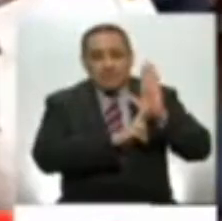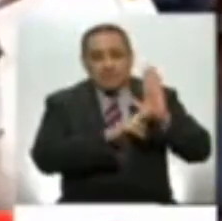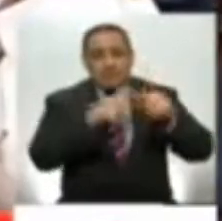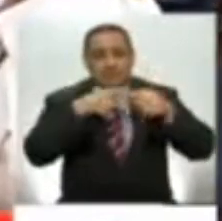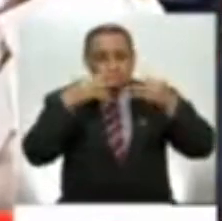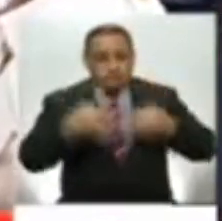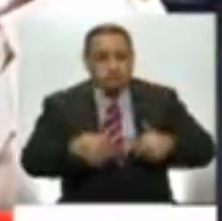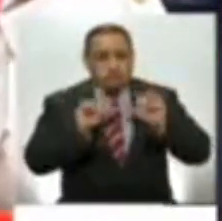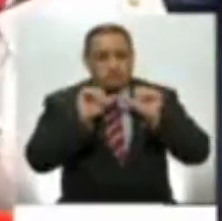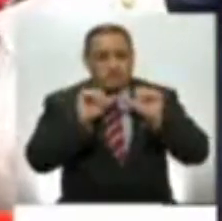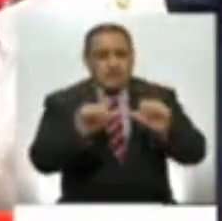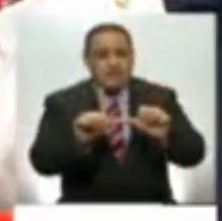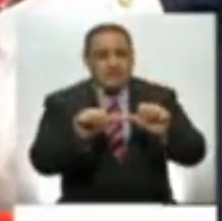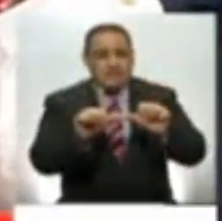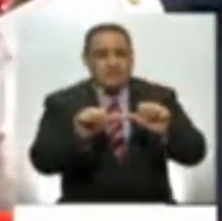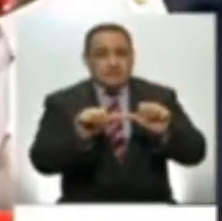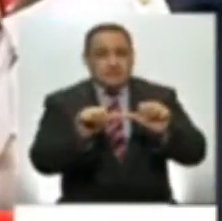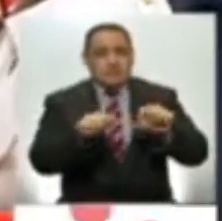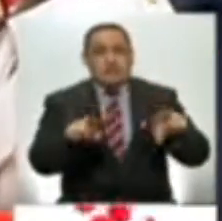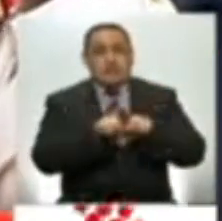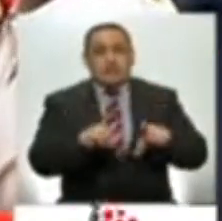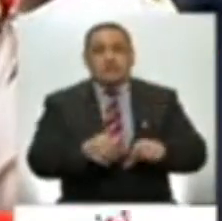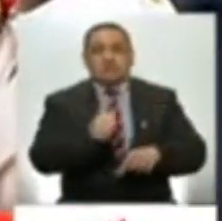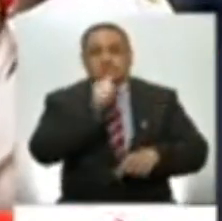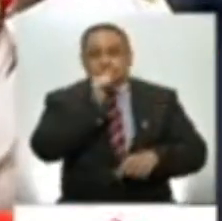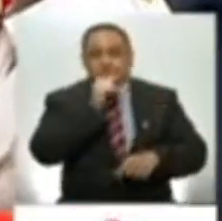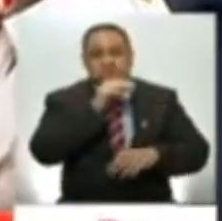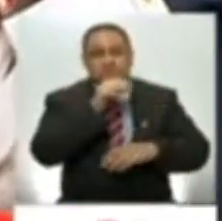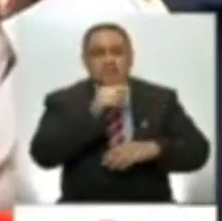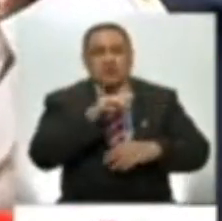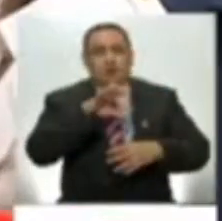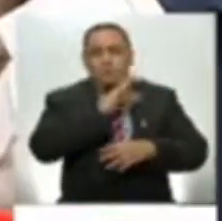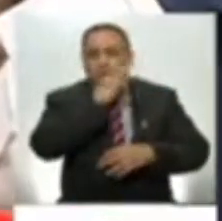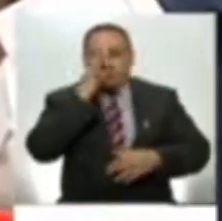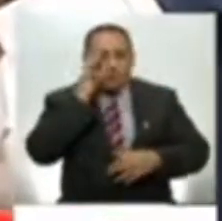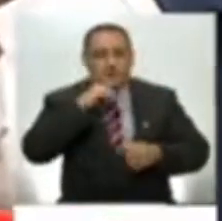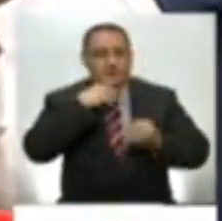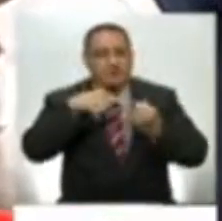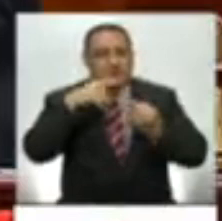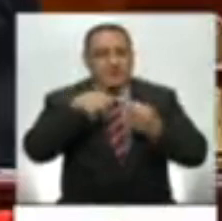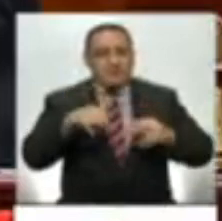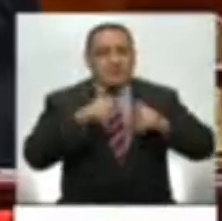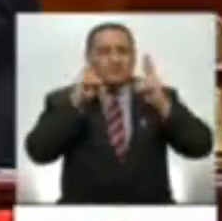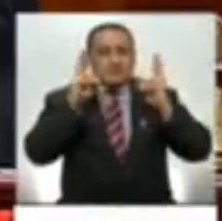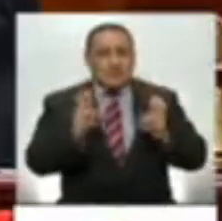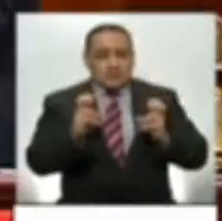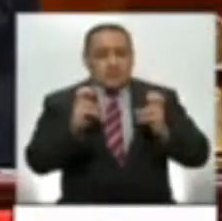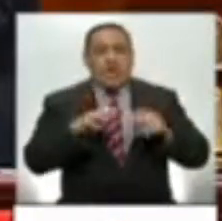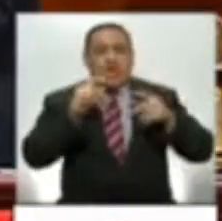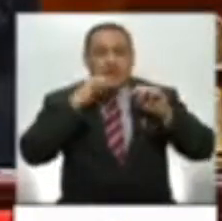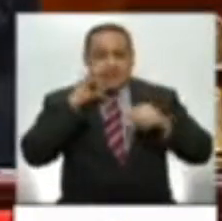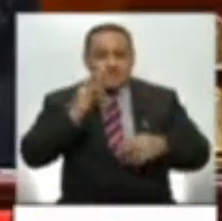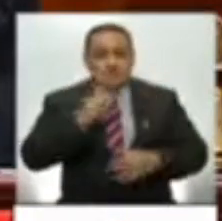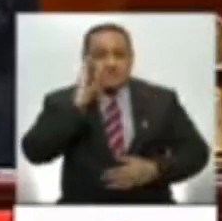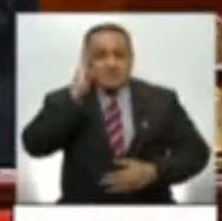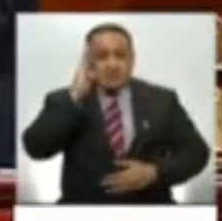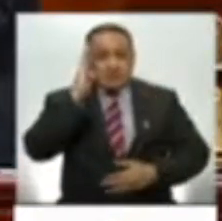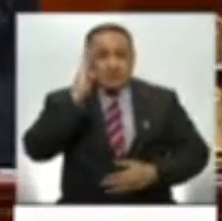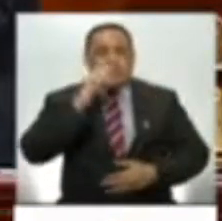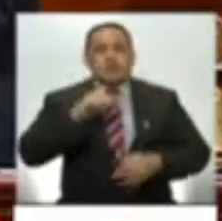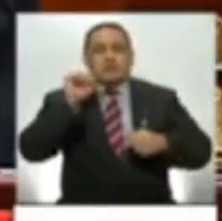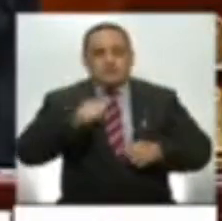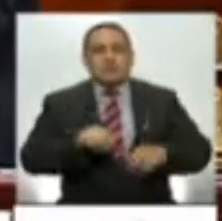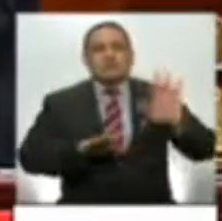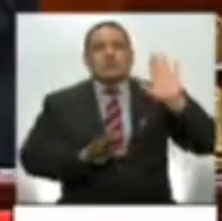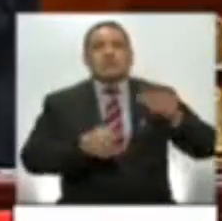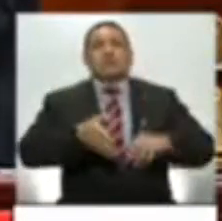reglamentarias vigentes y guardar secreto en los asuntos así calificados? Sí,